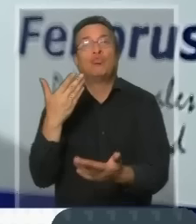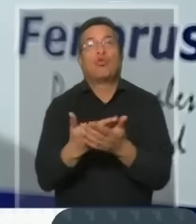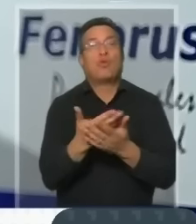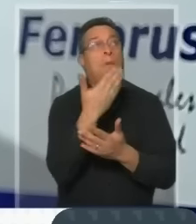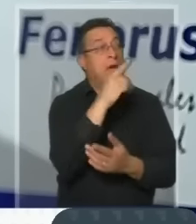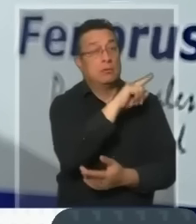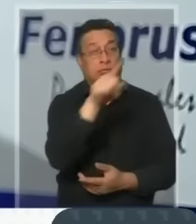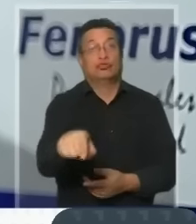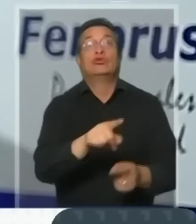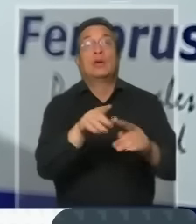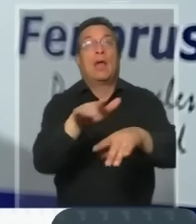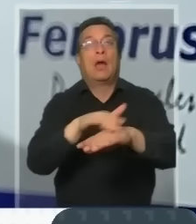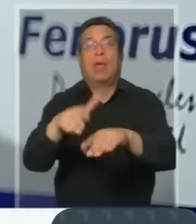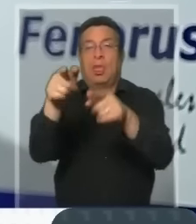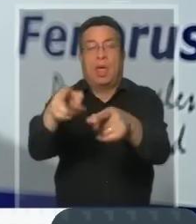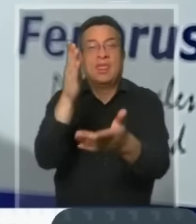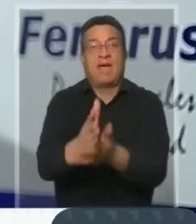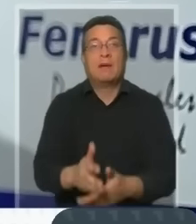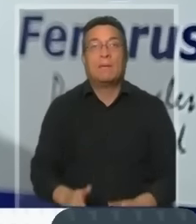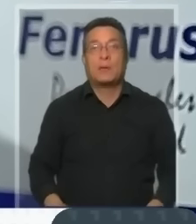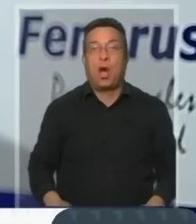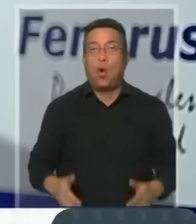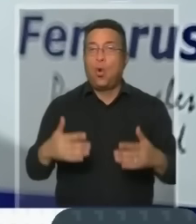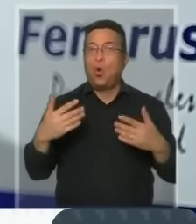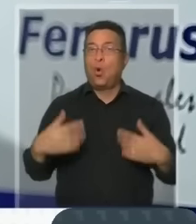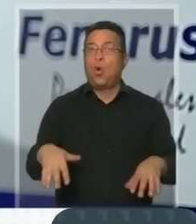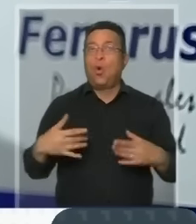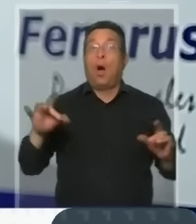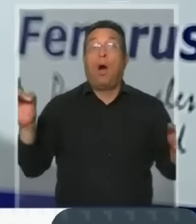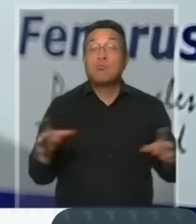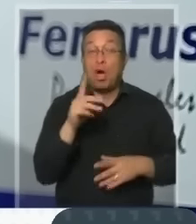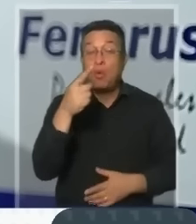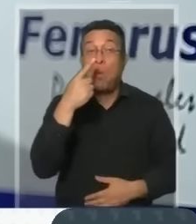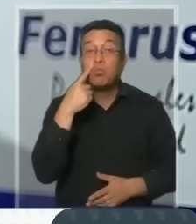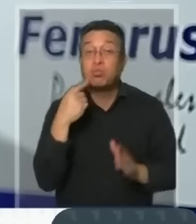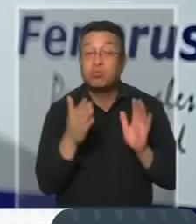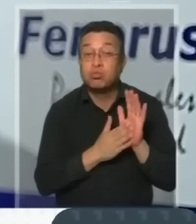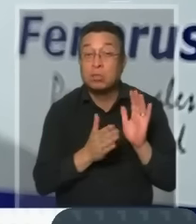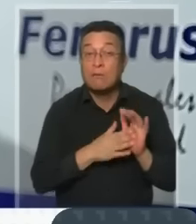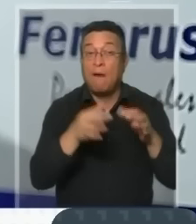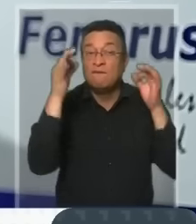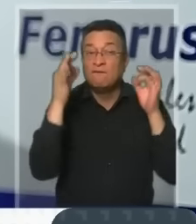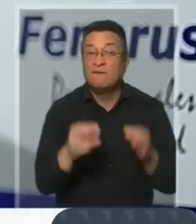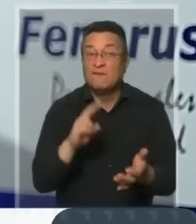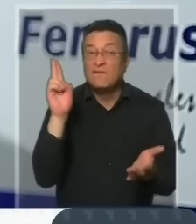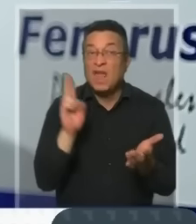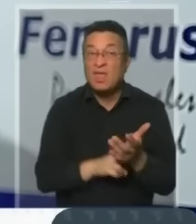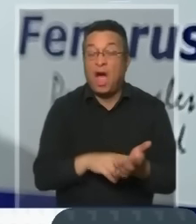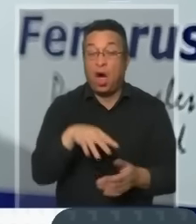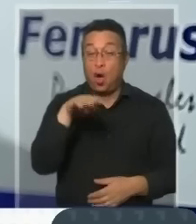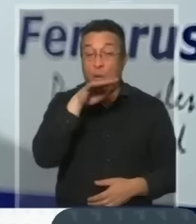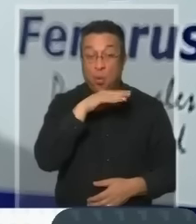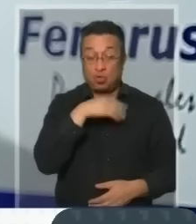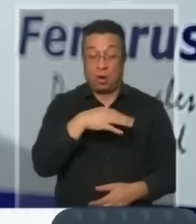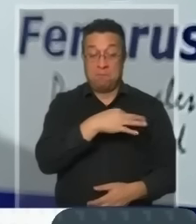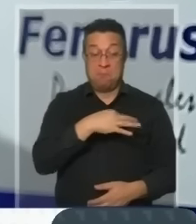especialista. Si se llega a comprobar de que existió un uso del cargo por parte de la